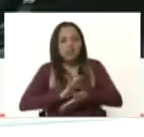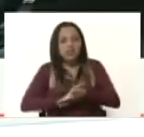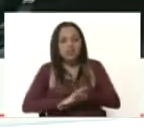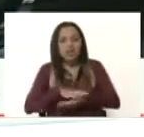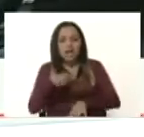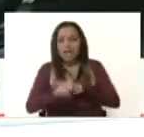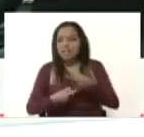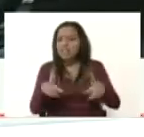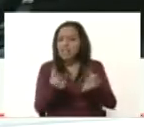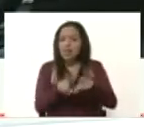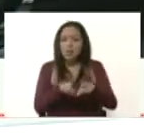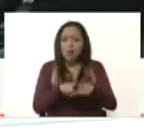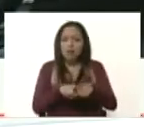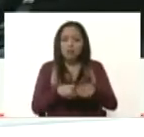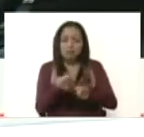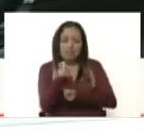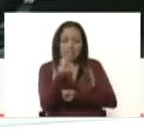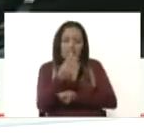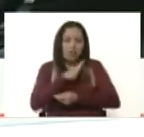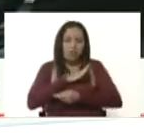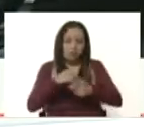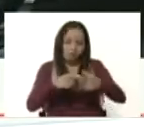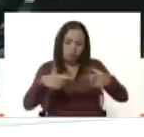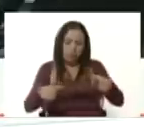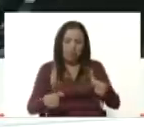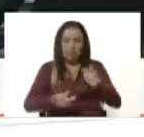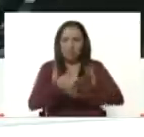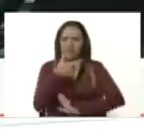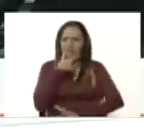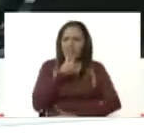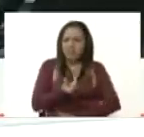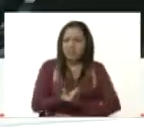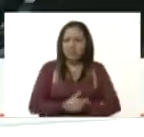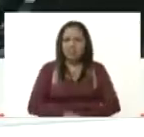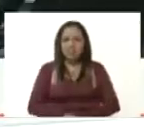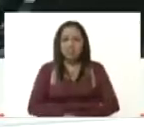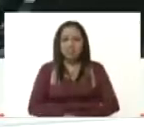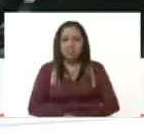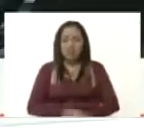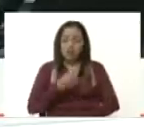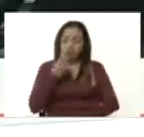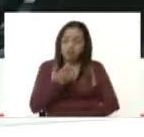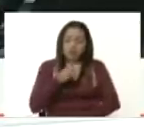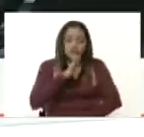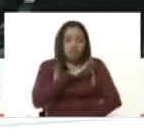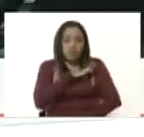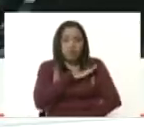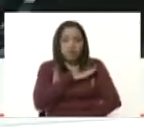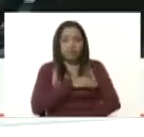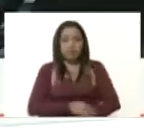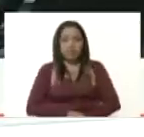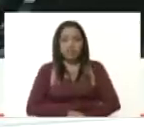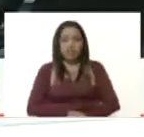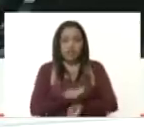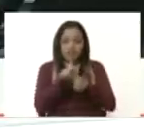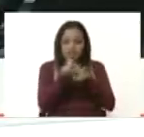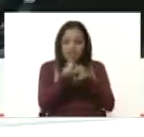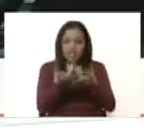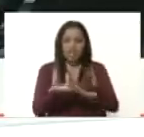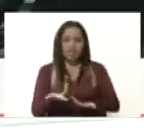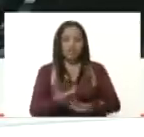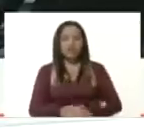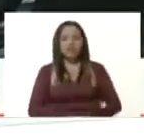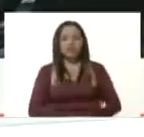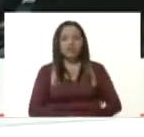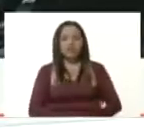una moneda física. Es más fácil. Tú lo vas a tener como moneda. Bueno,